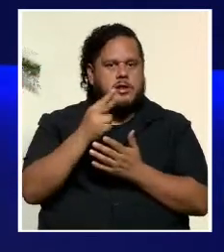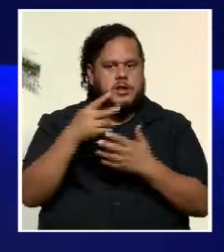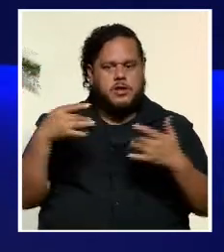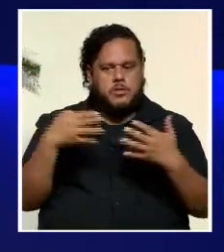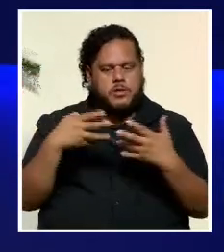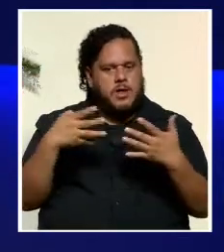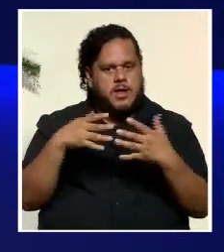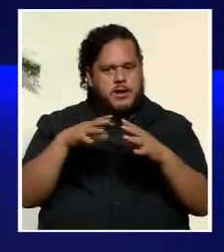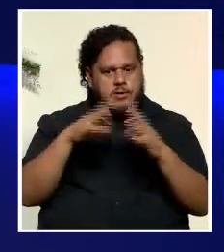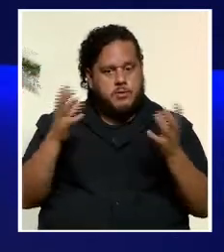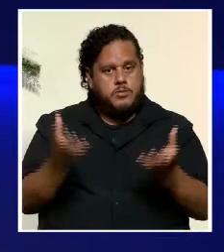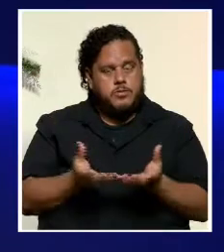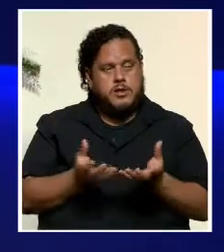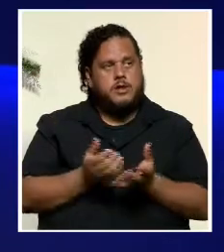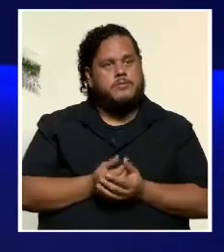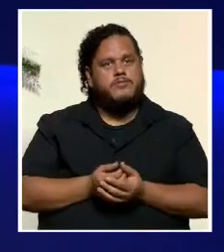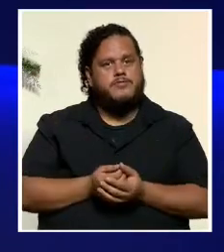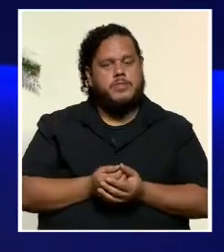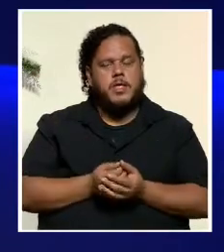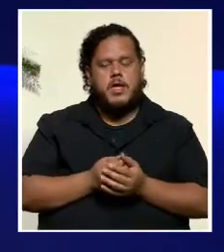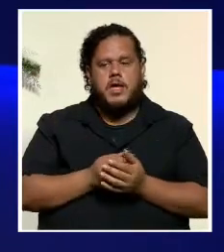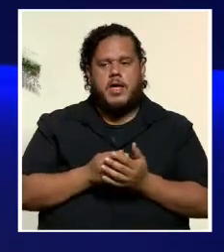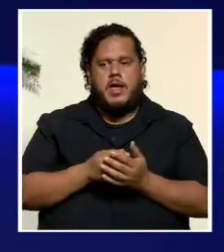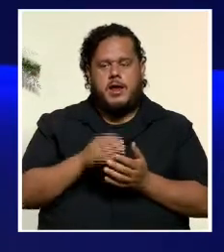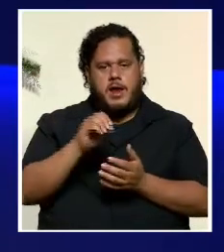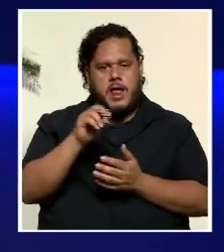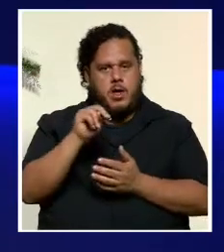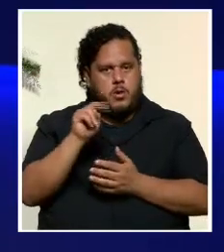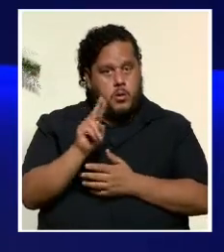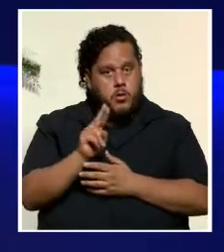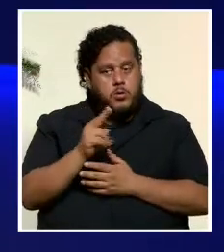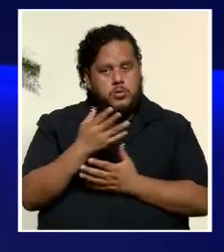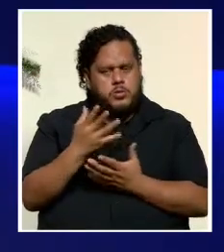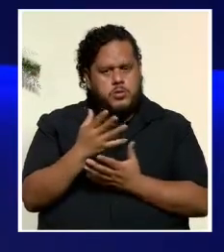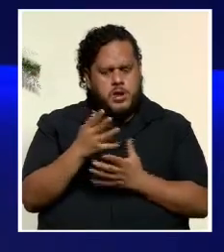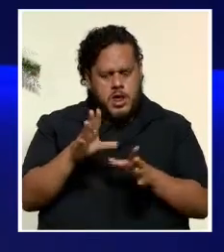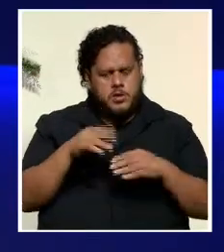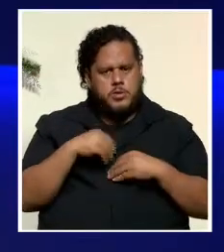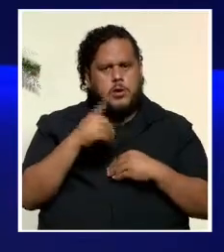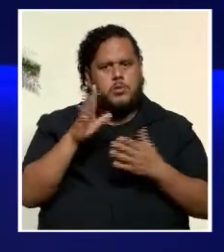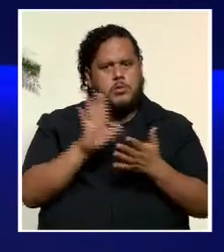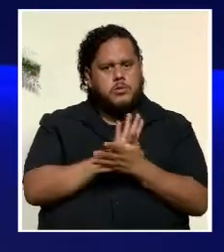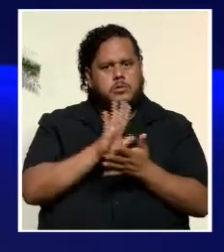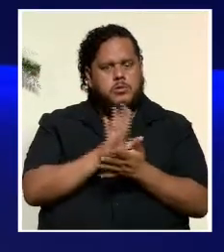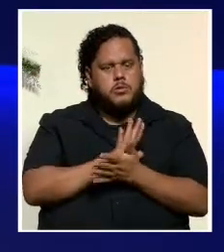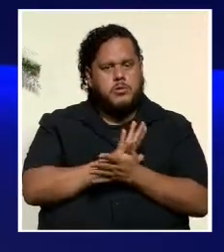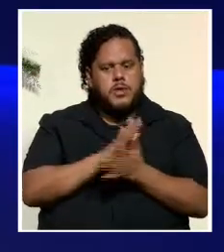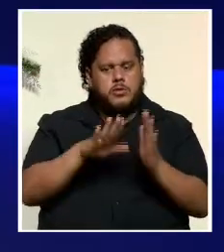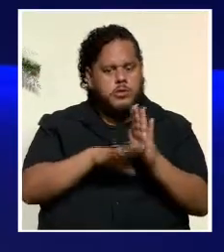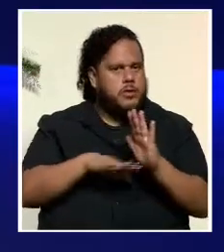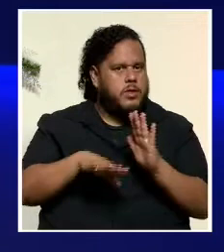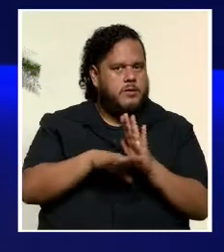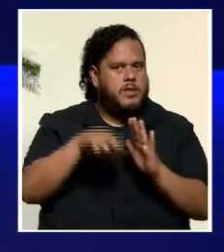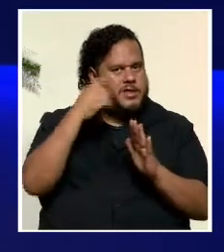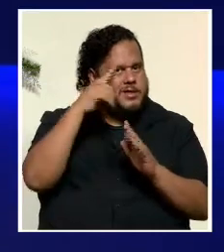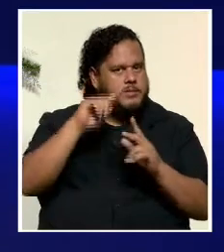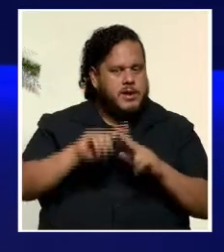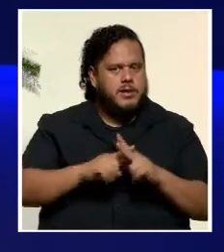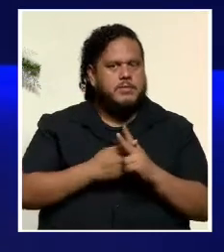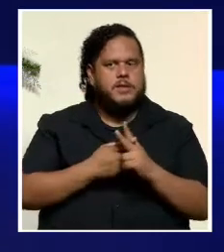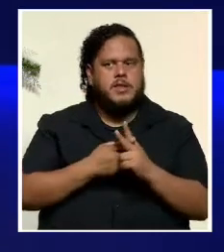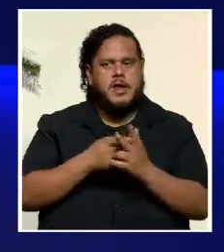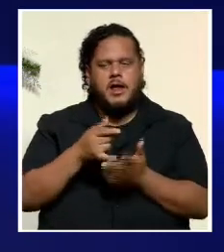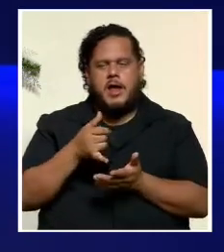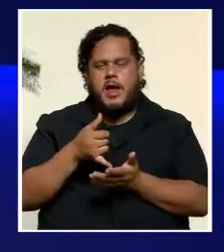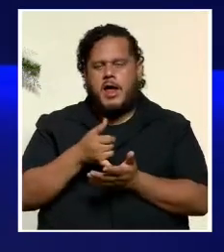Mundial, las Naciones Unidas finalmente adoptaron un documento de base para empezar a delimitar lo